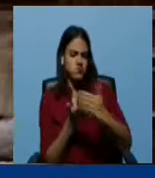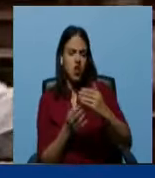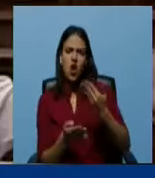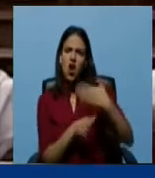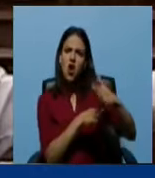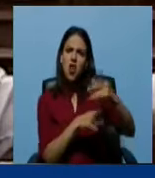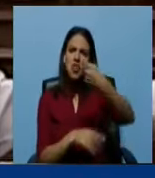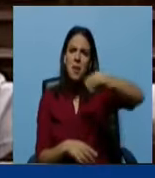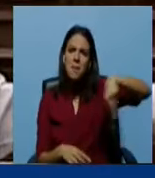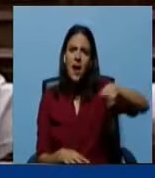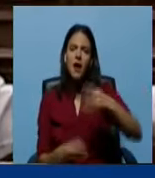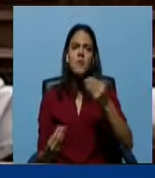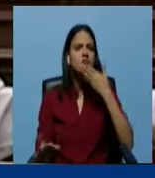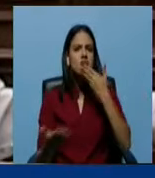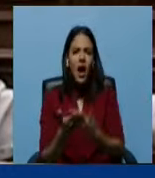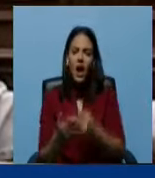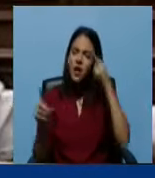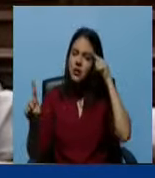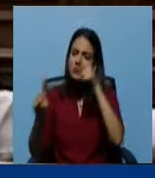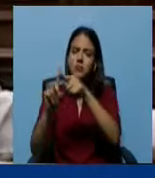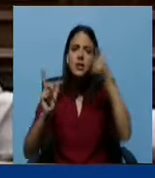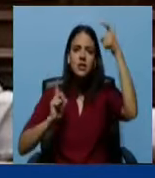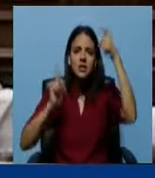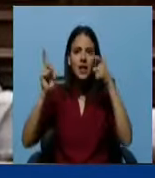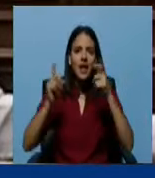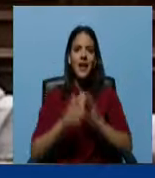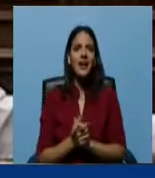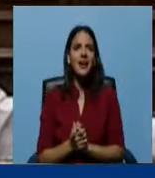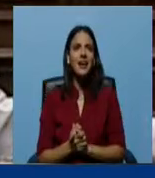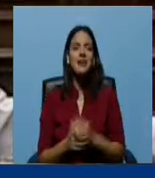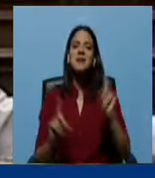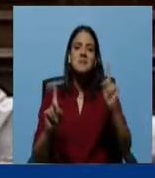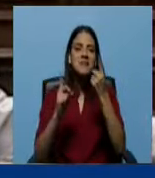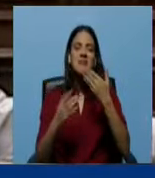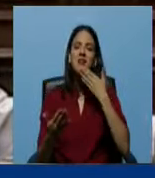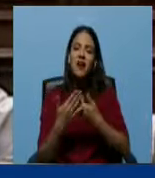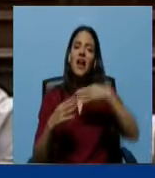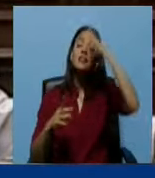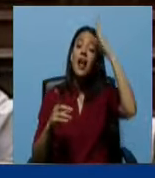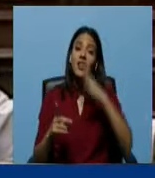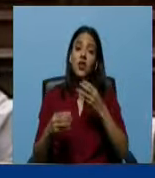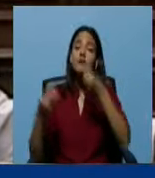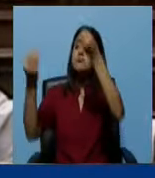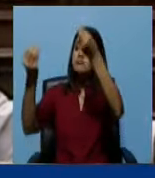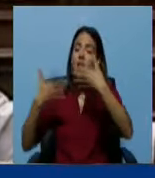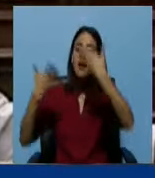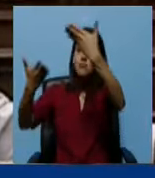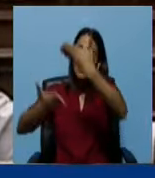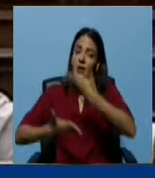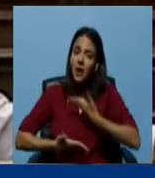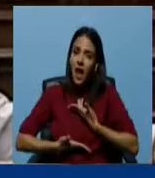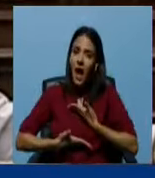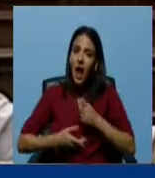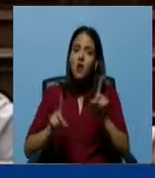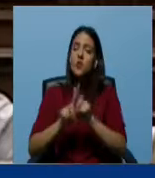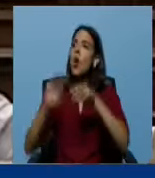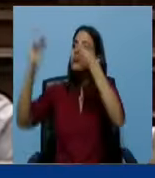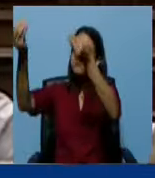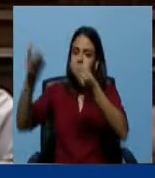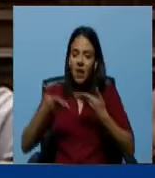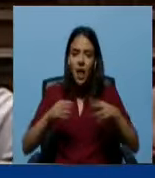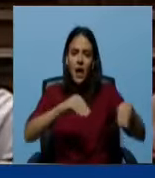Y le tenemos que dar gracias a él. Primero, gracias a Dios de habernos regalado, de habernos entregado en esta